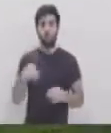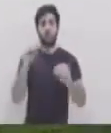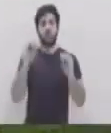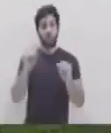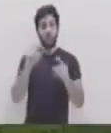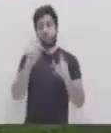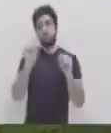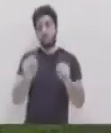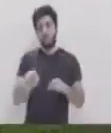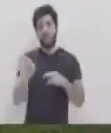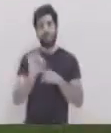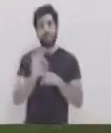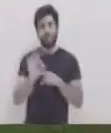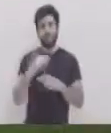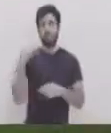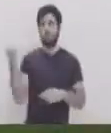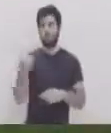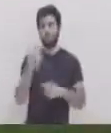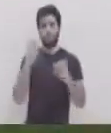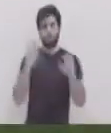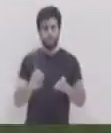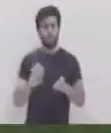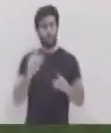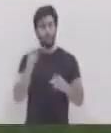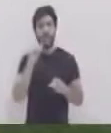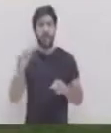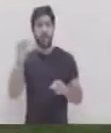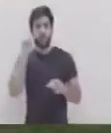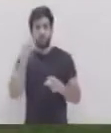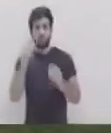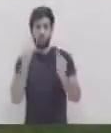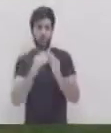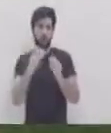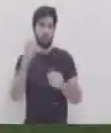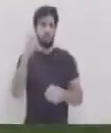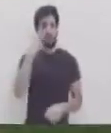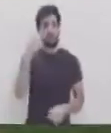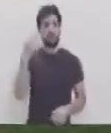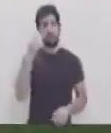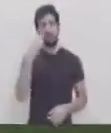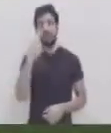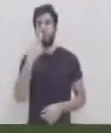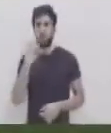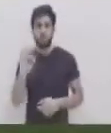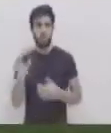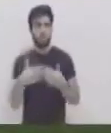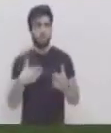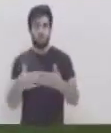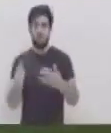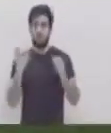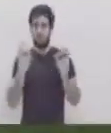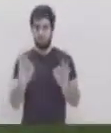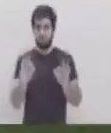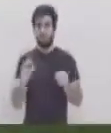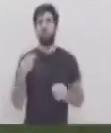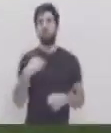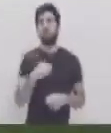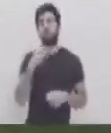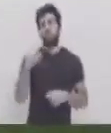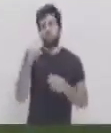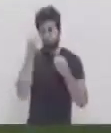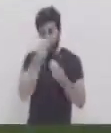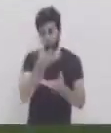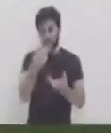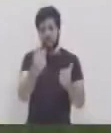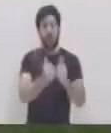estamos enseñando les pueda funcionar para comunicarse con el adulto que tienen en su casa, con papá, con mamá, con sus hermanos. Vamos